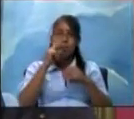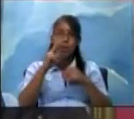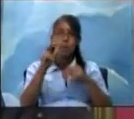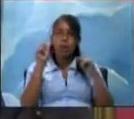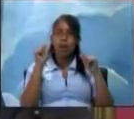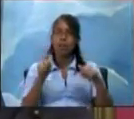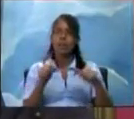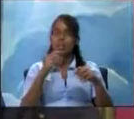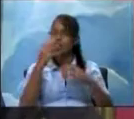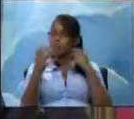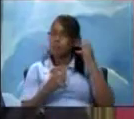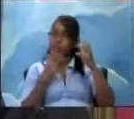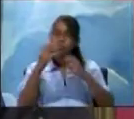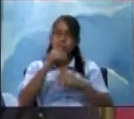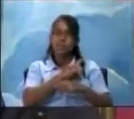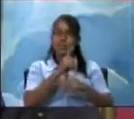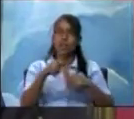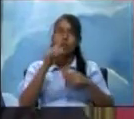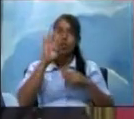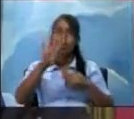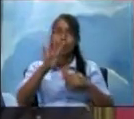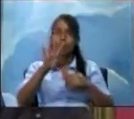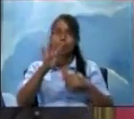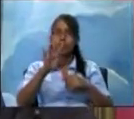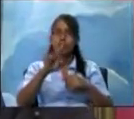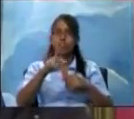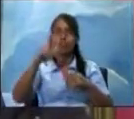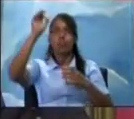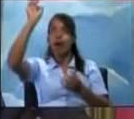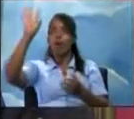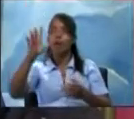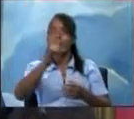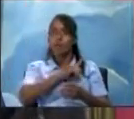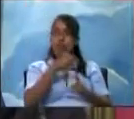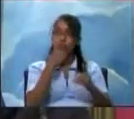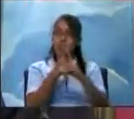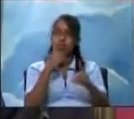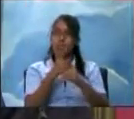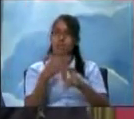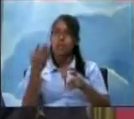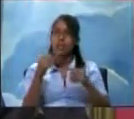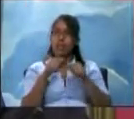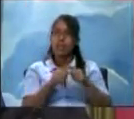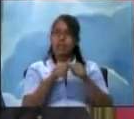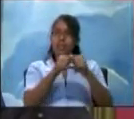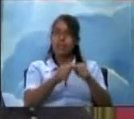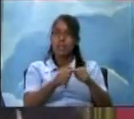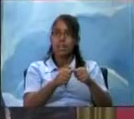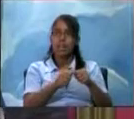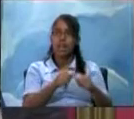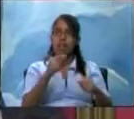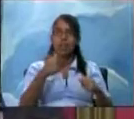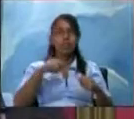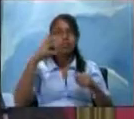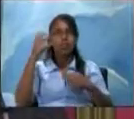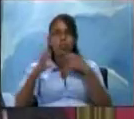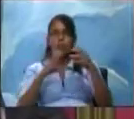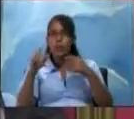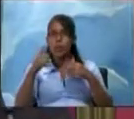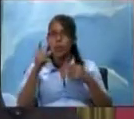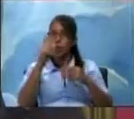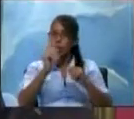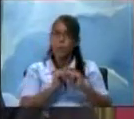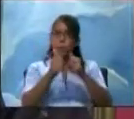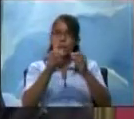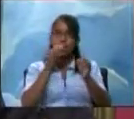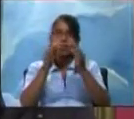acá la preocupación de cuatro de sus apóstoles, de sus discípulos que le seguían. Ellos se preocuparon